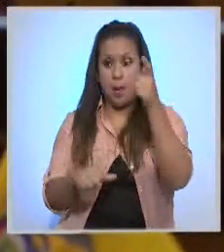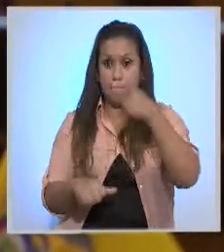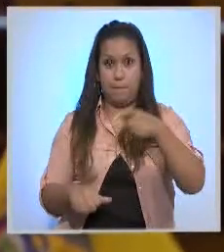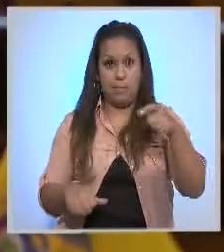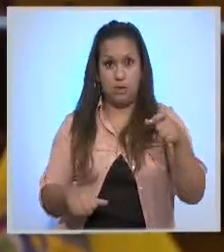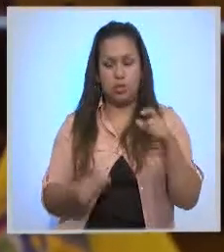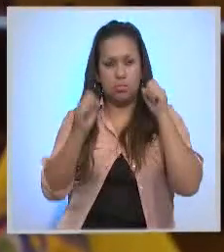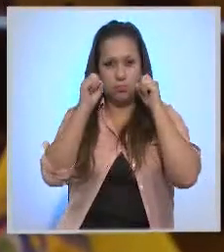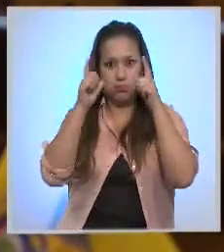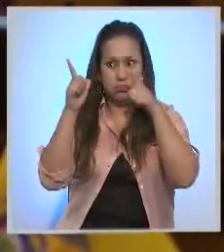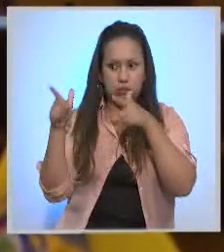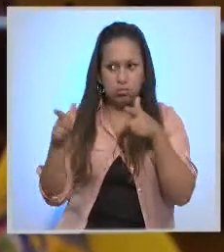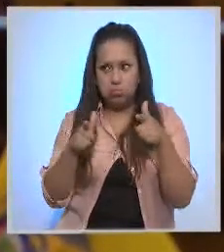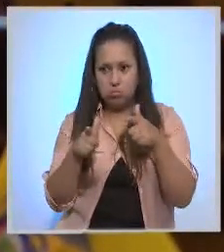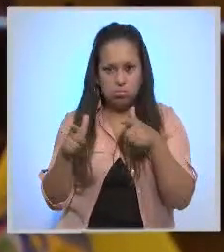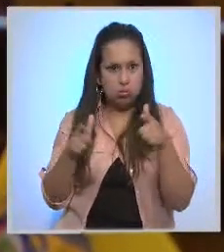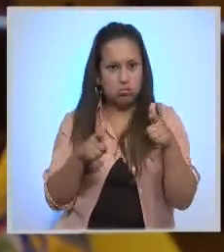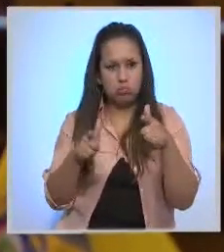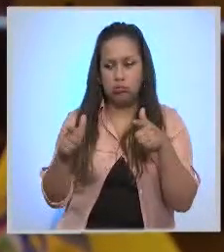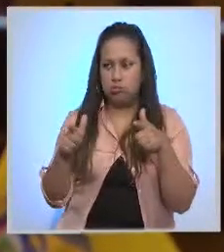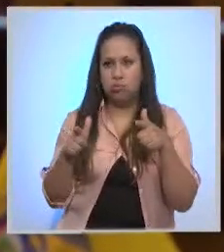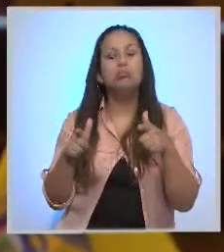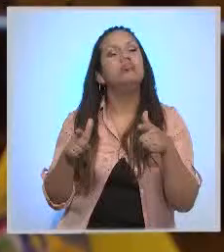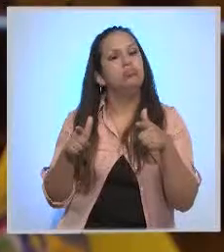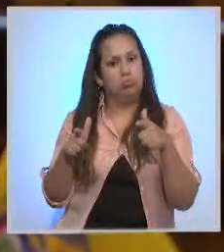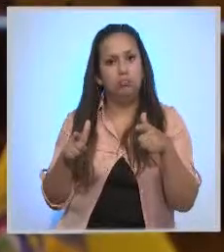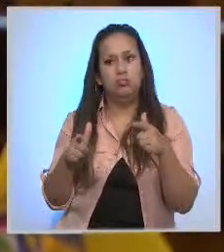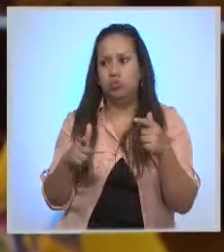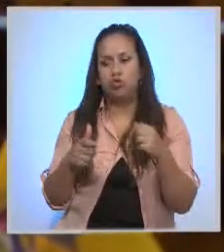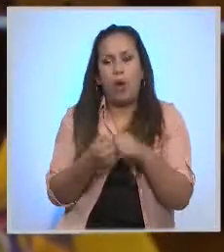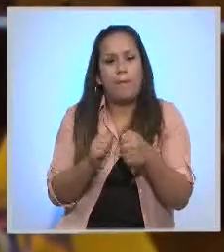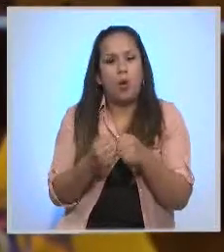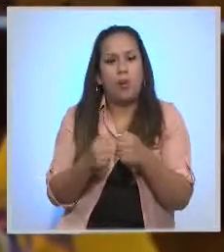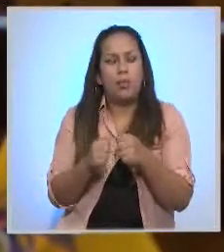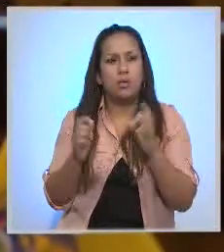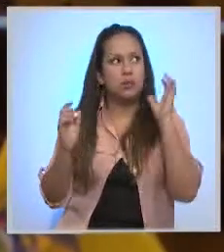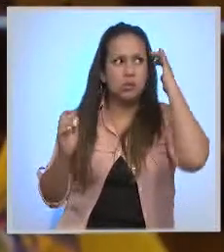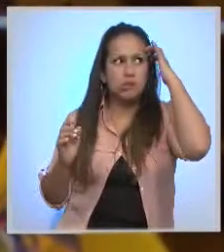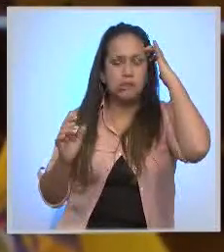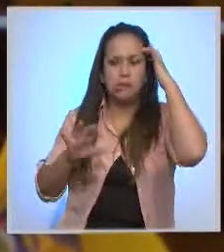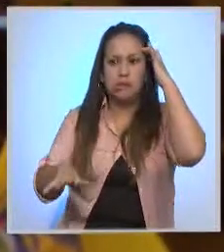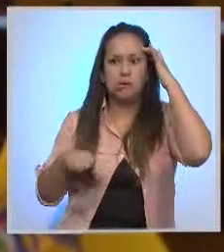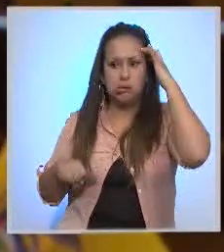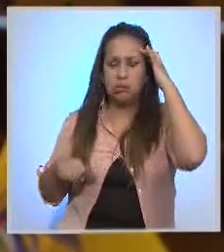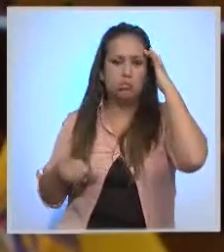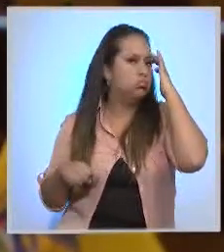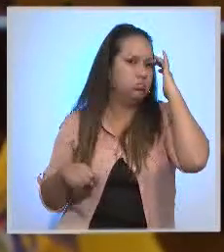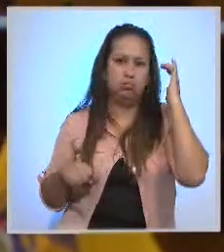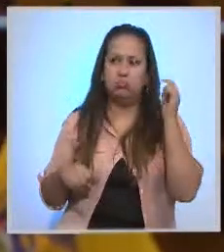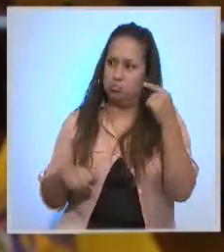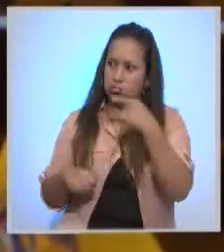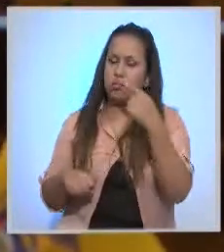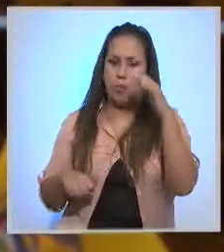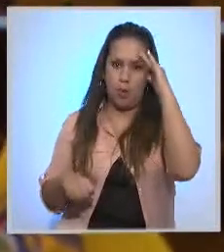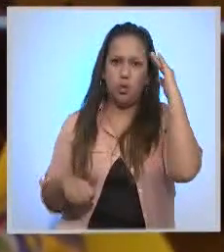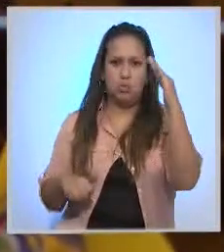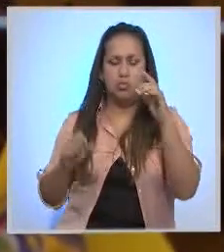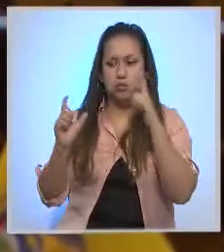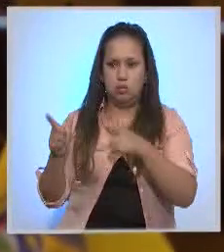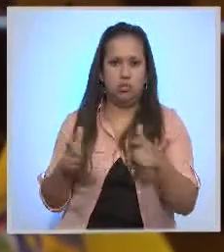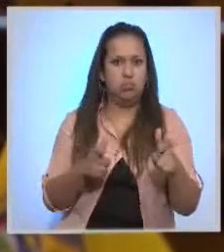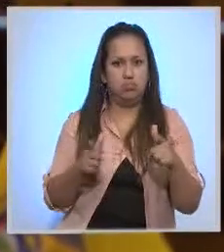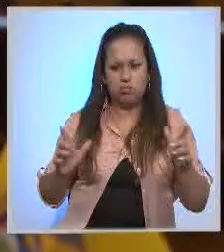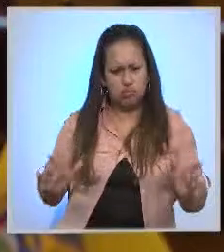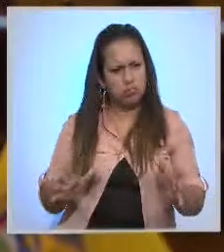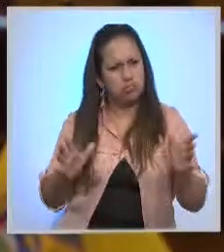esas bicicletas es decir que estén custodiadas todo el tiempo que las personas vayan al parque bicentenario entonces la intención es motivar esto no es motivar